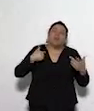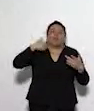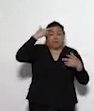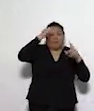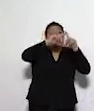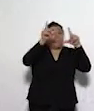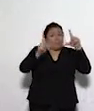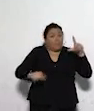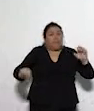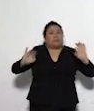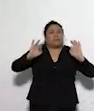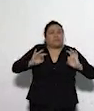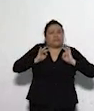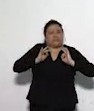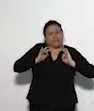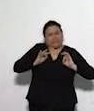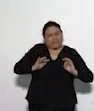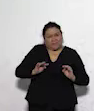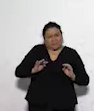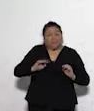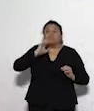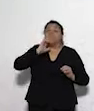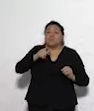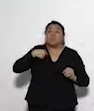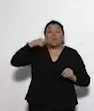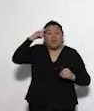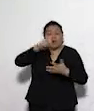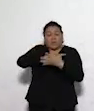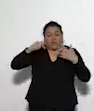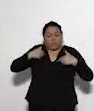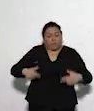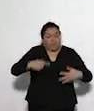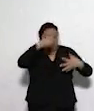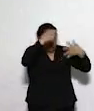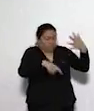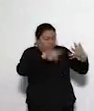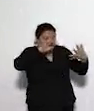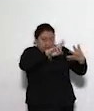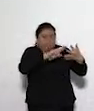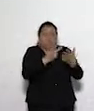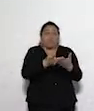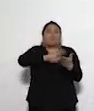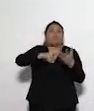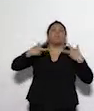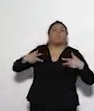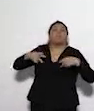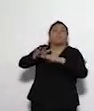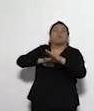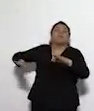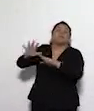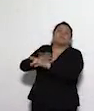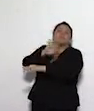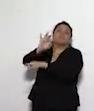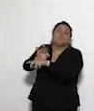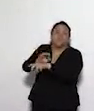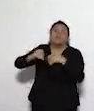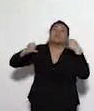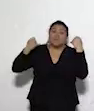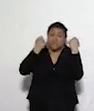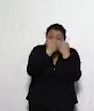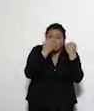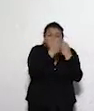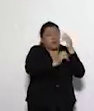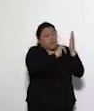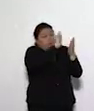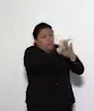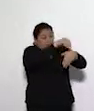de derecho, sustentada en el respeto irrestricto a los derechos humanos, así como en el cumplimiento y aplicación oportuna y debida de la